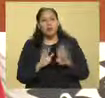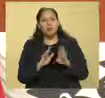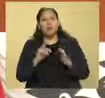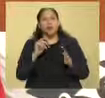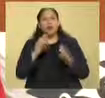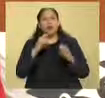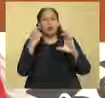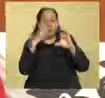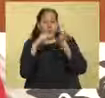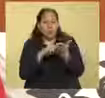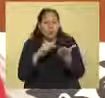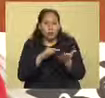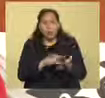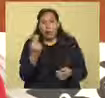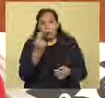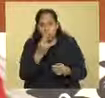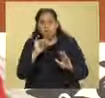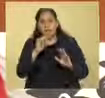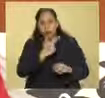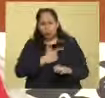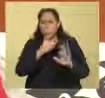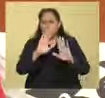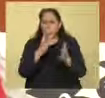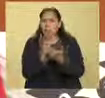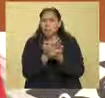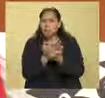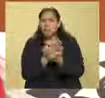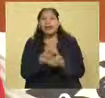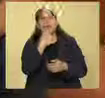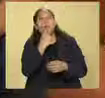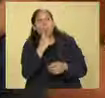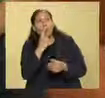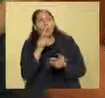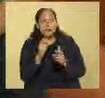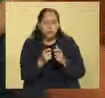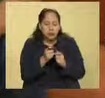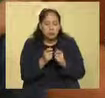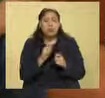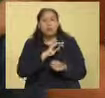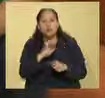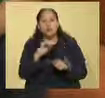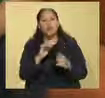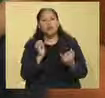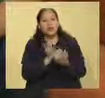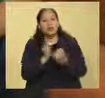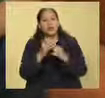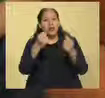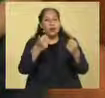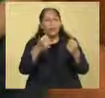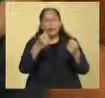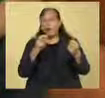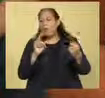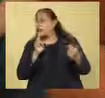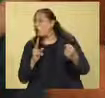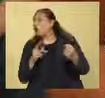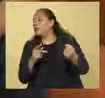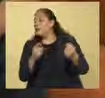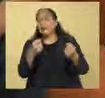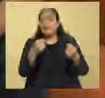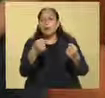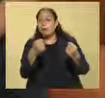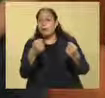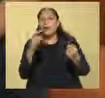mandaron twitter nos gusta pero no esperar a un alto aunque sea por supuesto ya partir de ahí aparatos inteligentes que responden a la voz manos libres